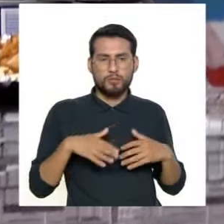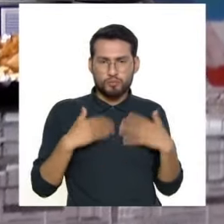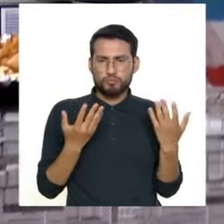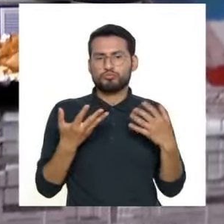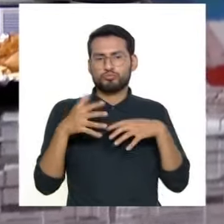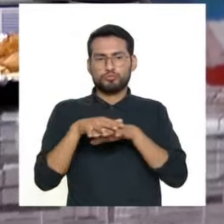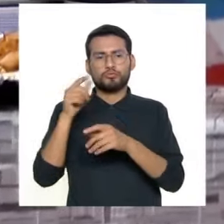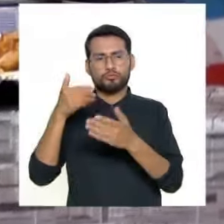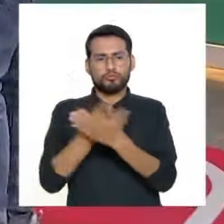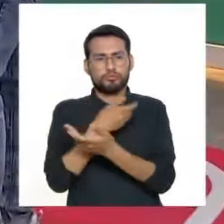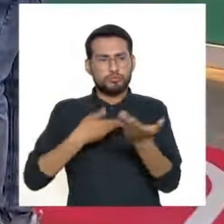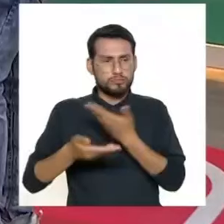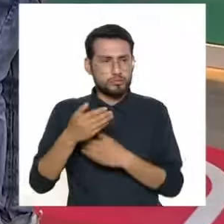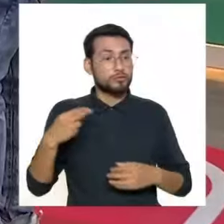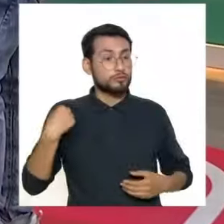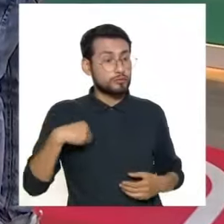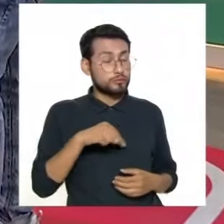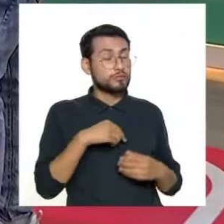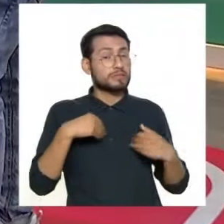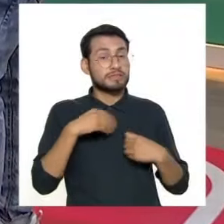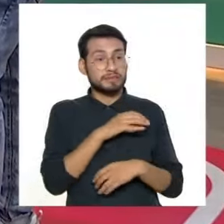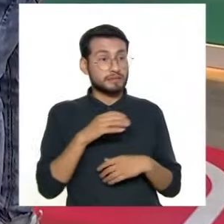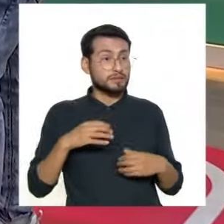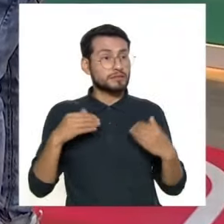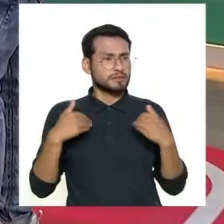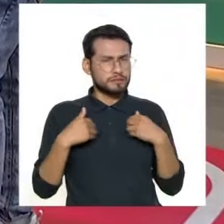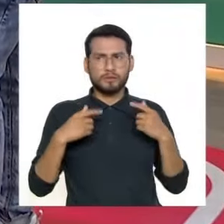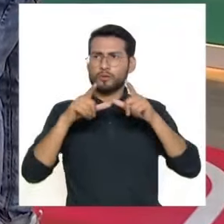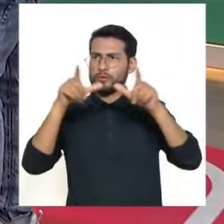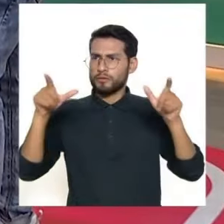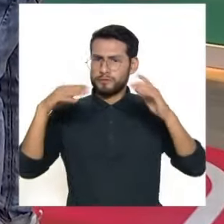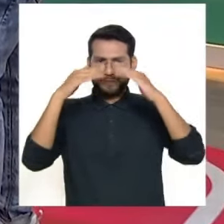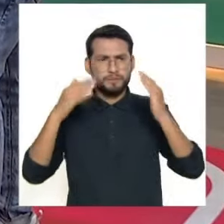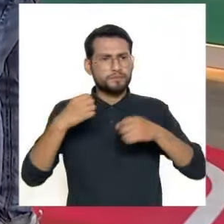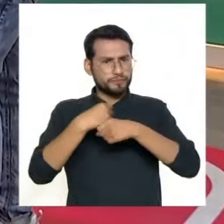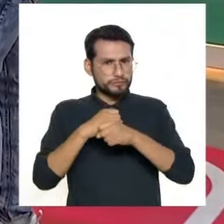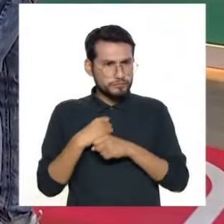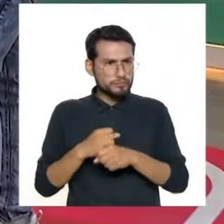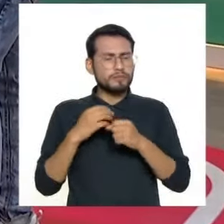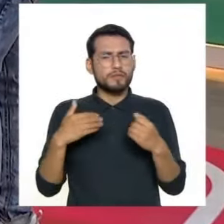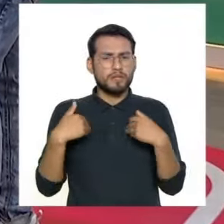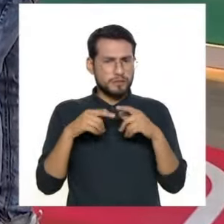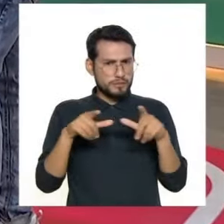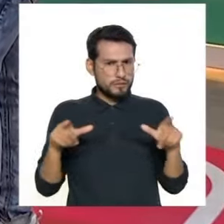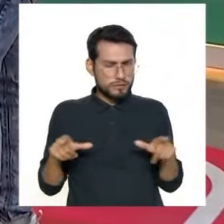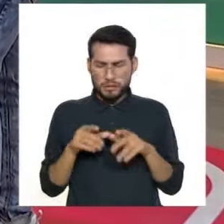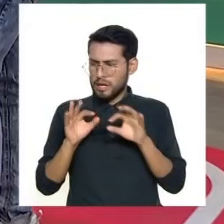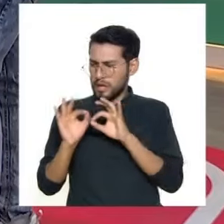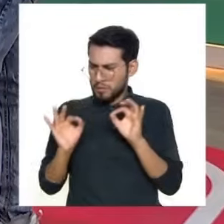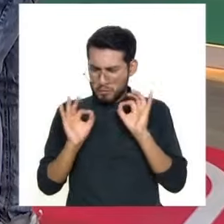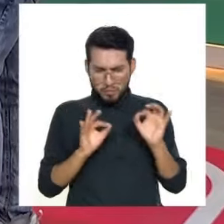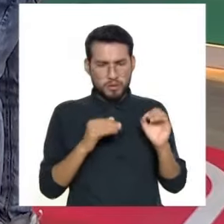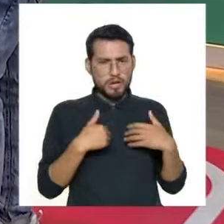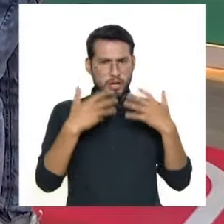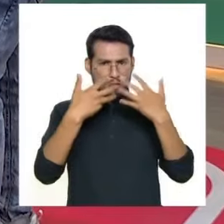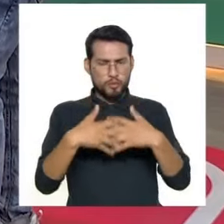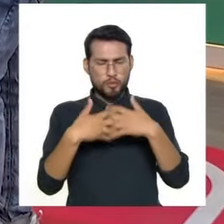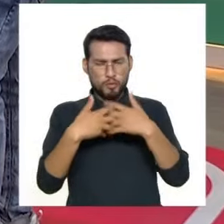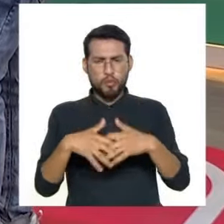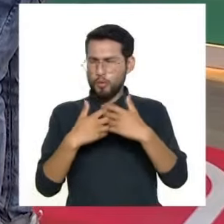insertarse en Nuevo mercado nosotros como site pesquero callado Contamos con instalaciones de procesos habilitadas que cuentan con maquinarias